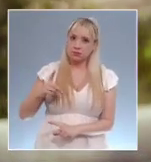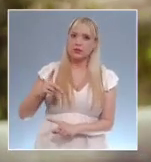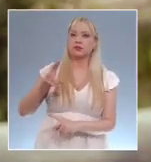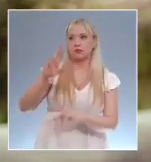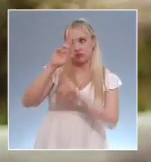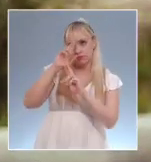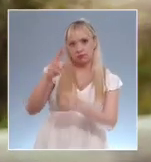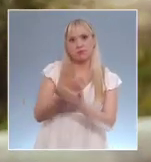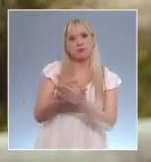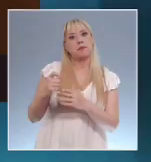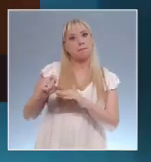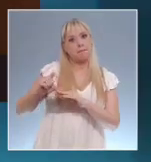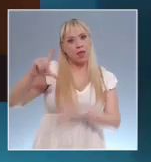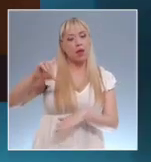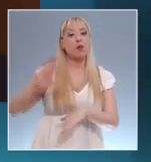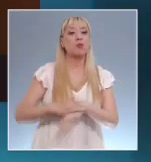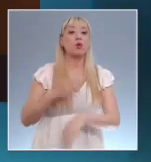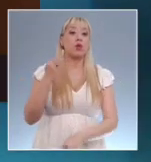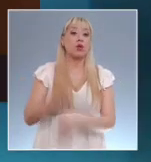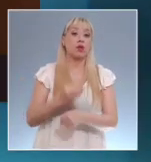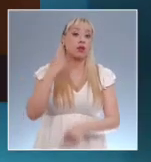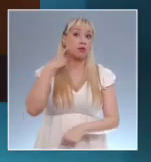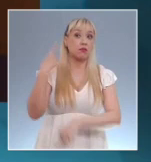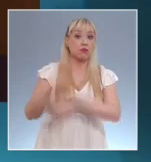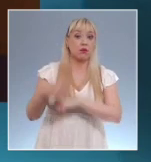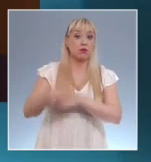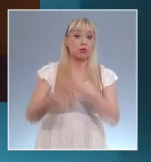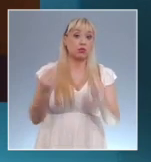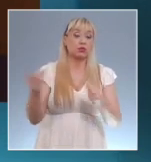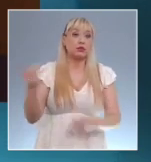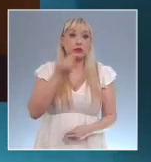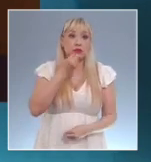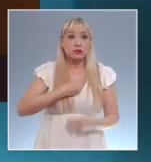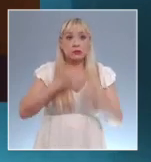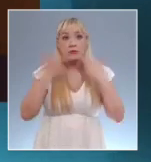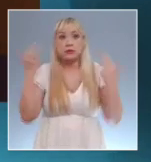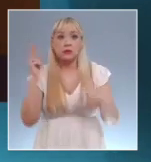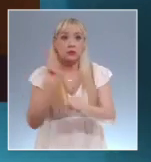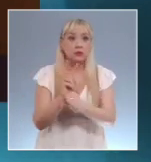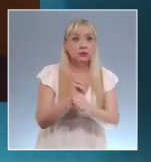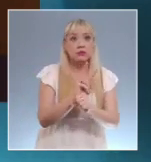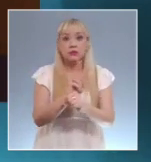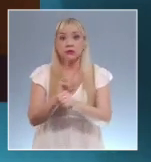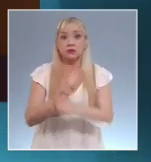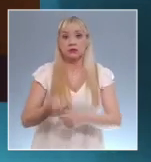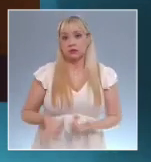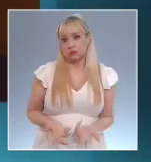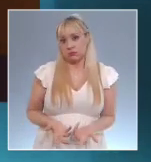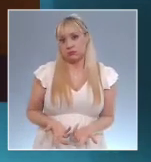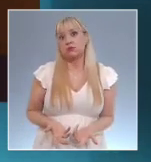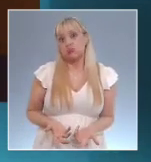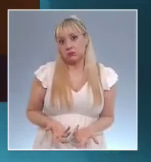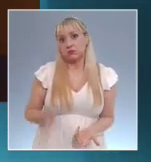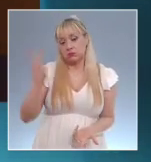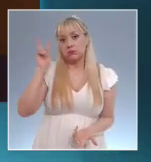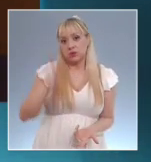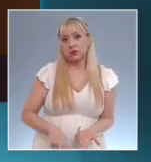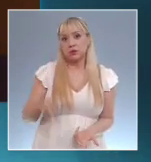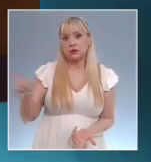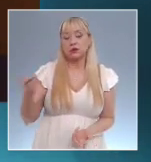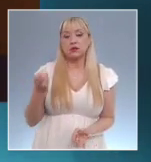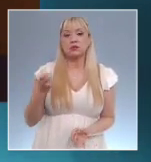situaciones de peligro que enfrentan. Y uno de los ejes constantes que interrumpe brindar la seguridad a la población es la falta de